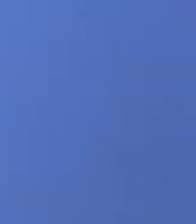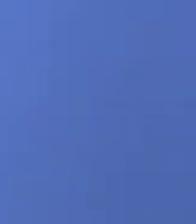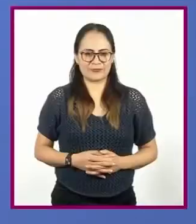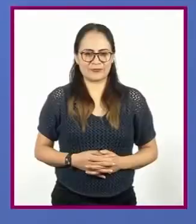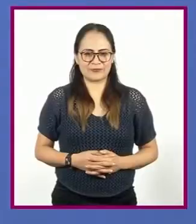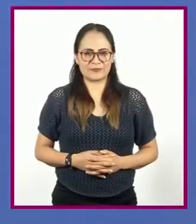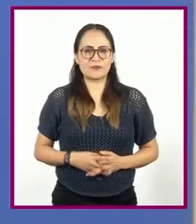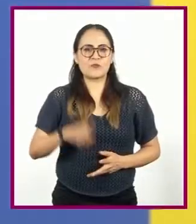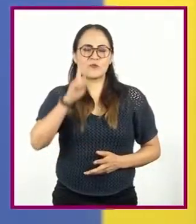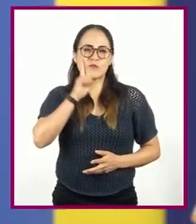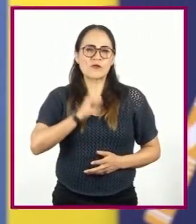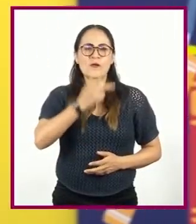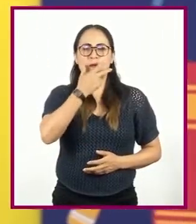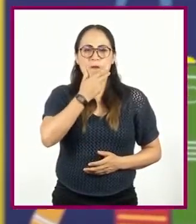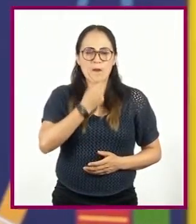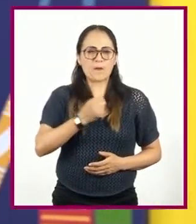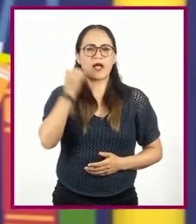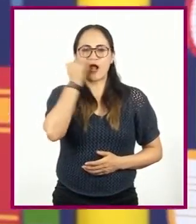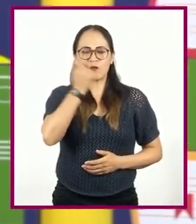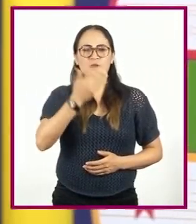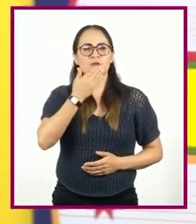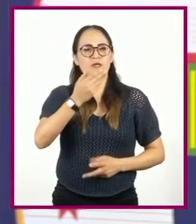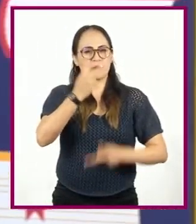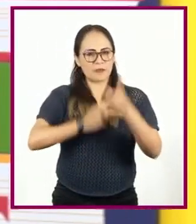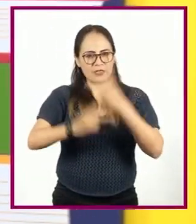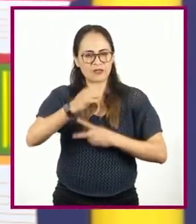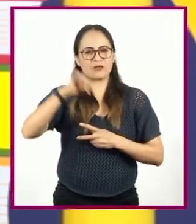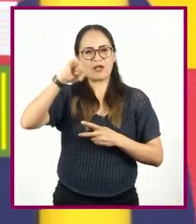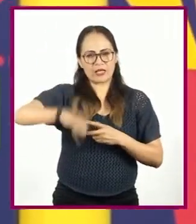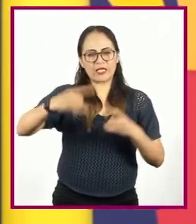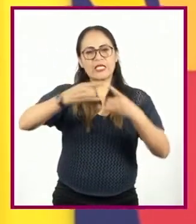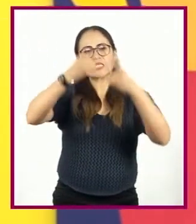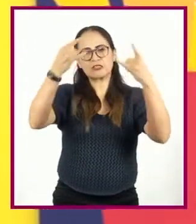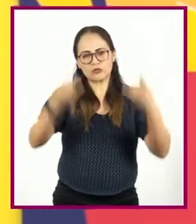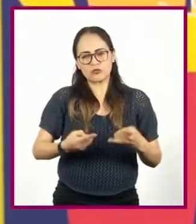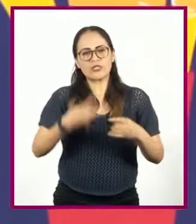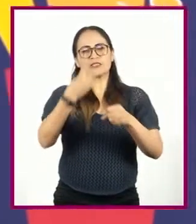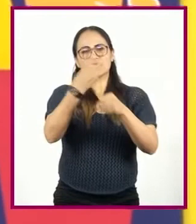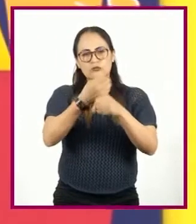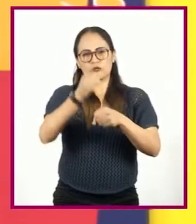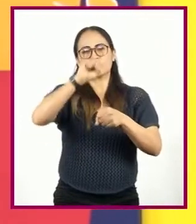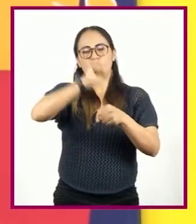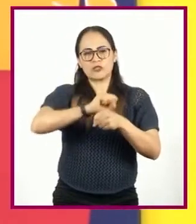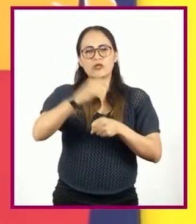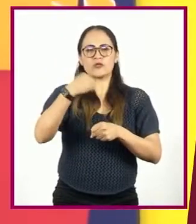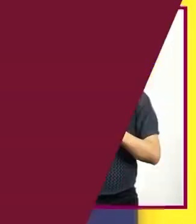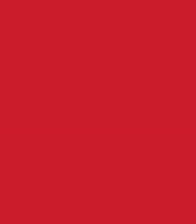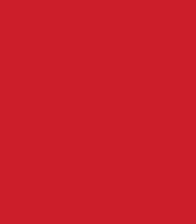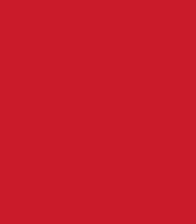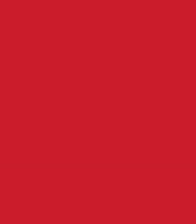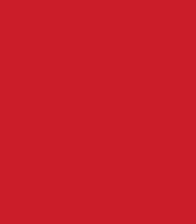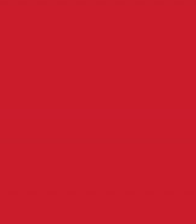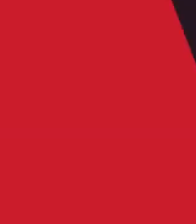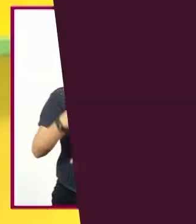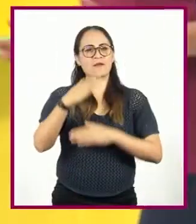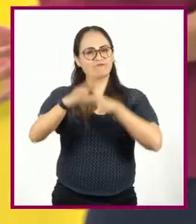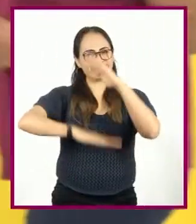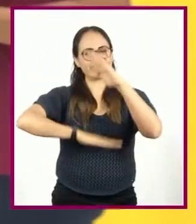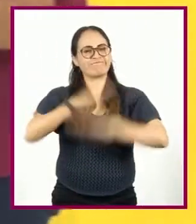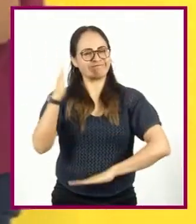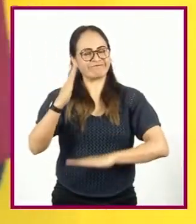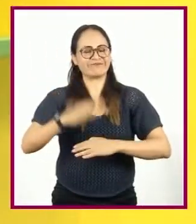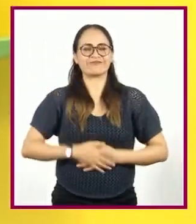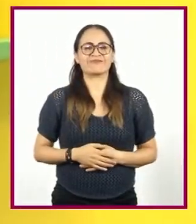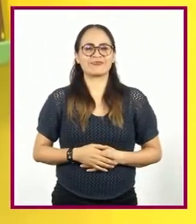Bienvenidas y bienvenidos a una sesión más de la asignatura Historia Segundo Grado. Soy la maestra Alejandra Cruz. ¿Qué